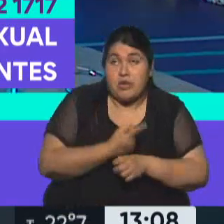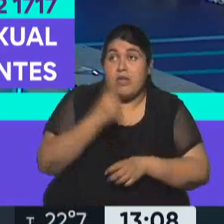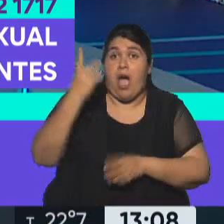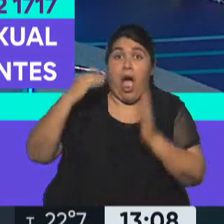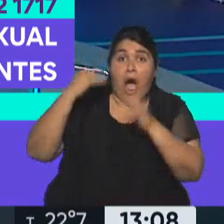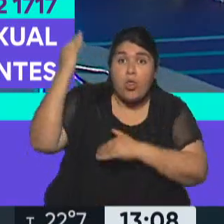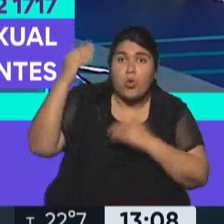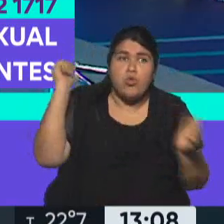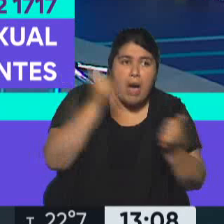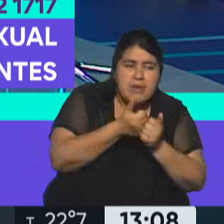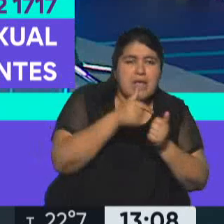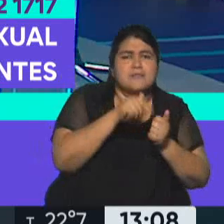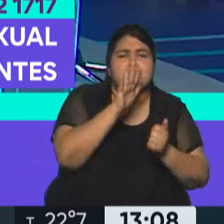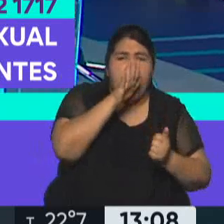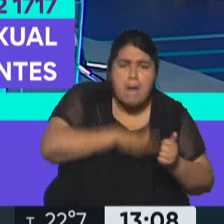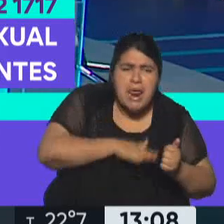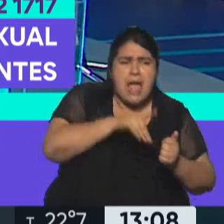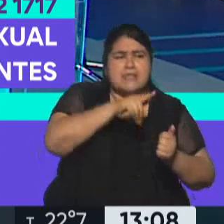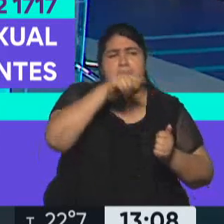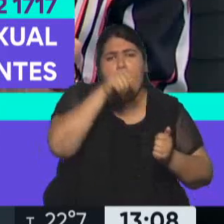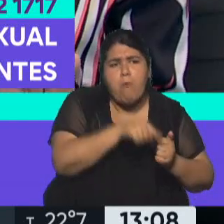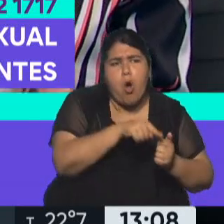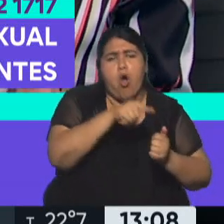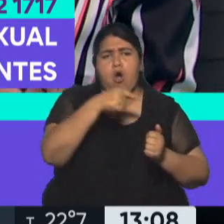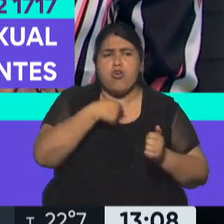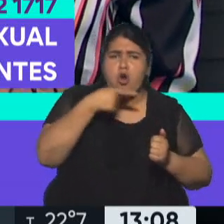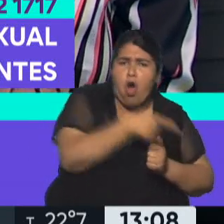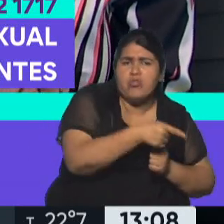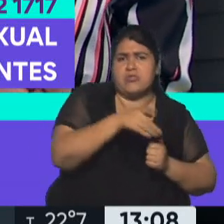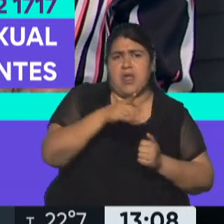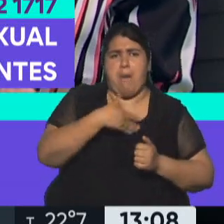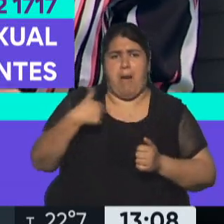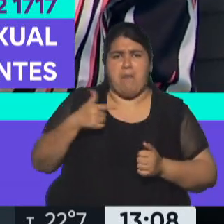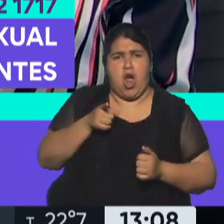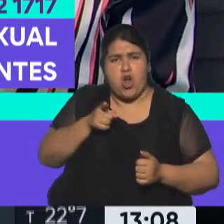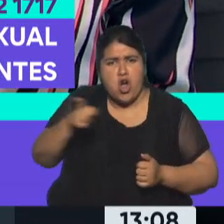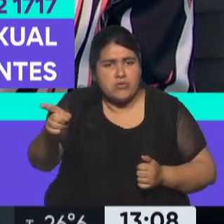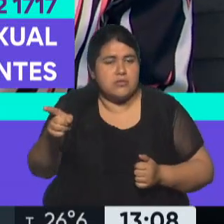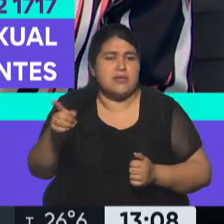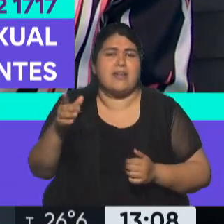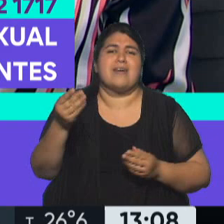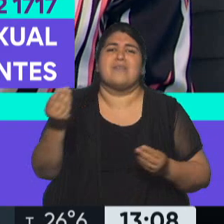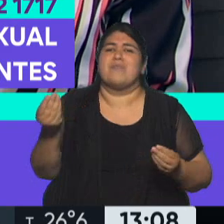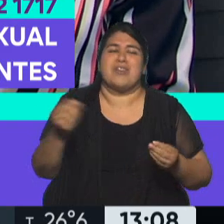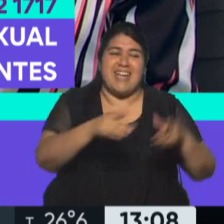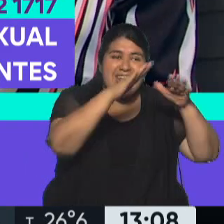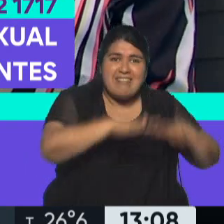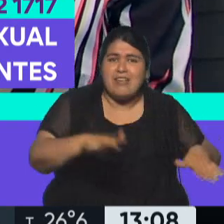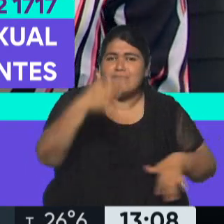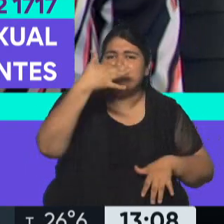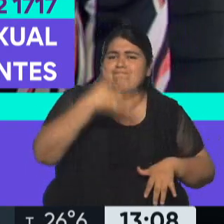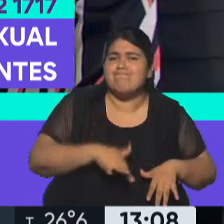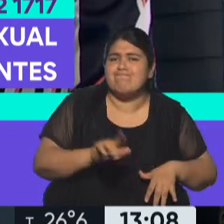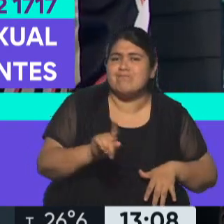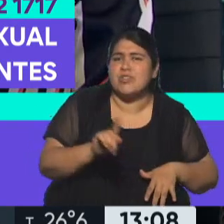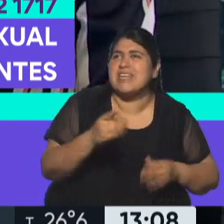abusó lo amenaza, le dice, te va a pasar algo a vos, le va a pasar algo a tu mamá, la voy a Porque lastimar. no entienden muchas veces de qué se trata, ¿no? Por eso es tan importante